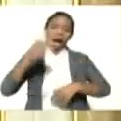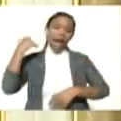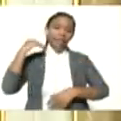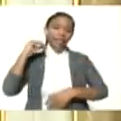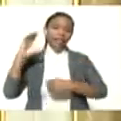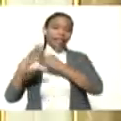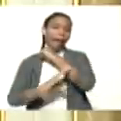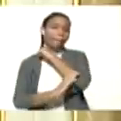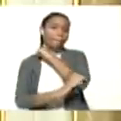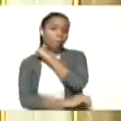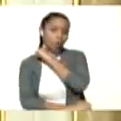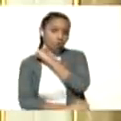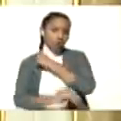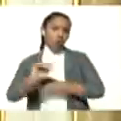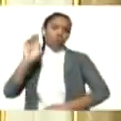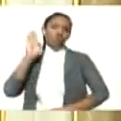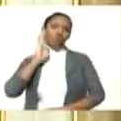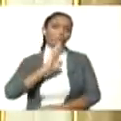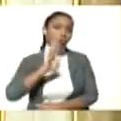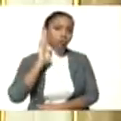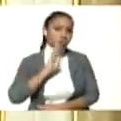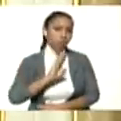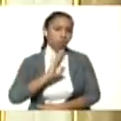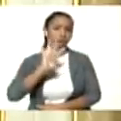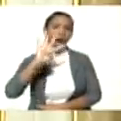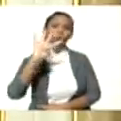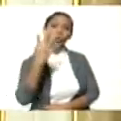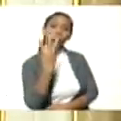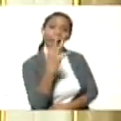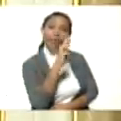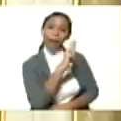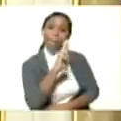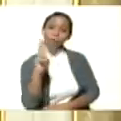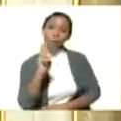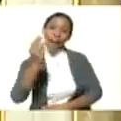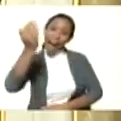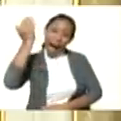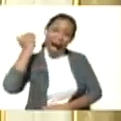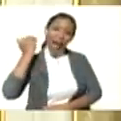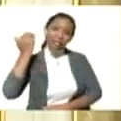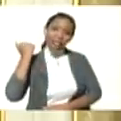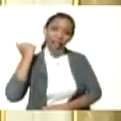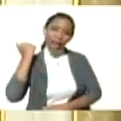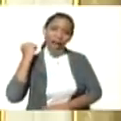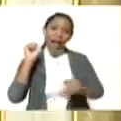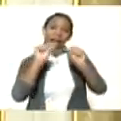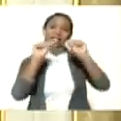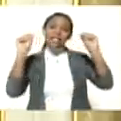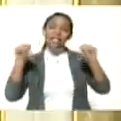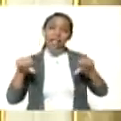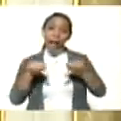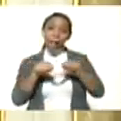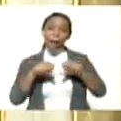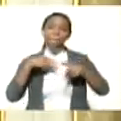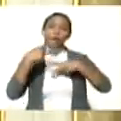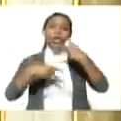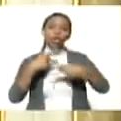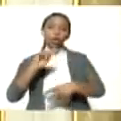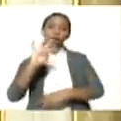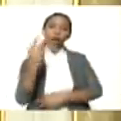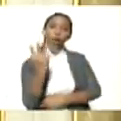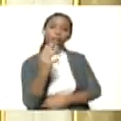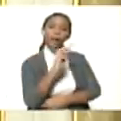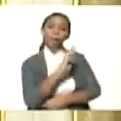fraudulento, corrupto de la Cuarta República, el sistema político de la Cuarta